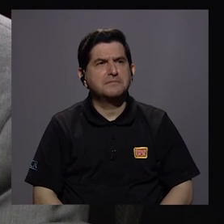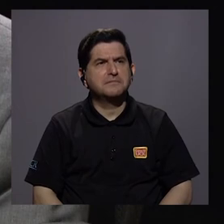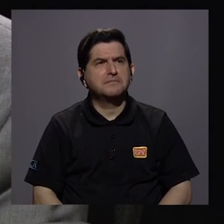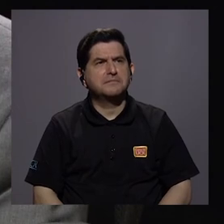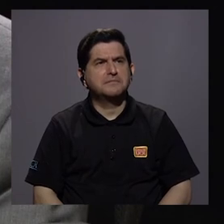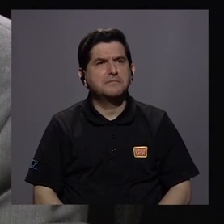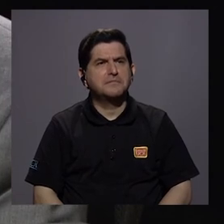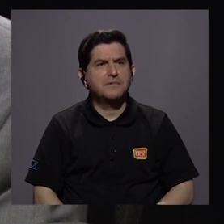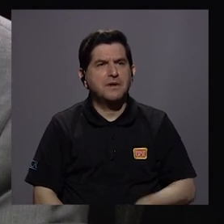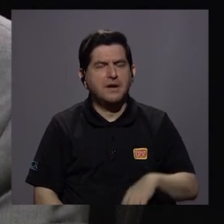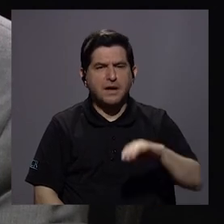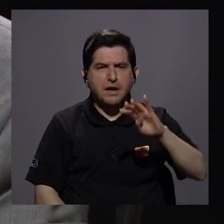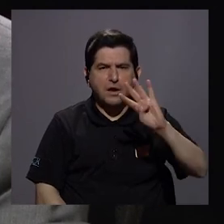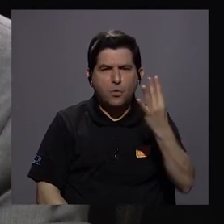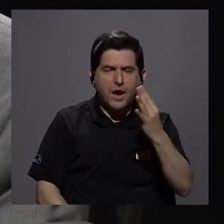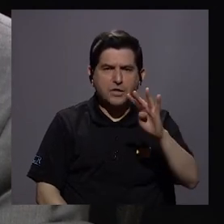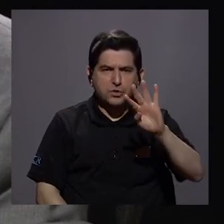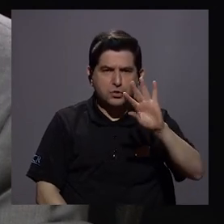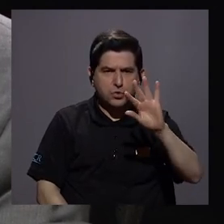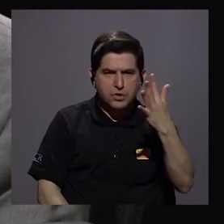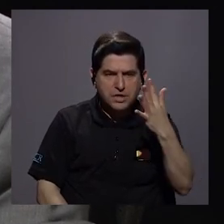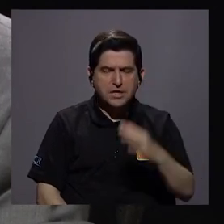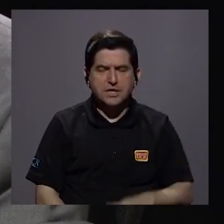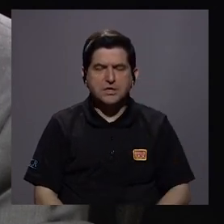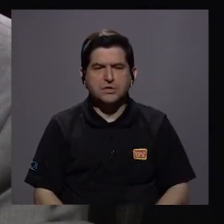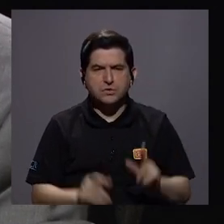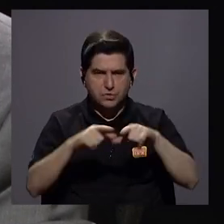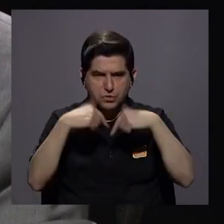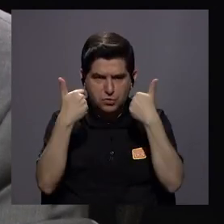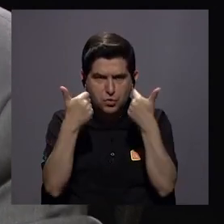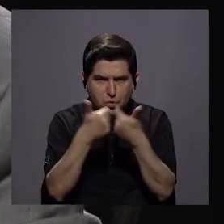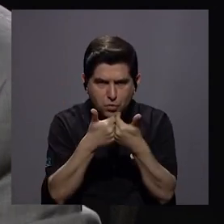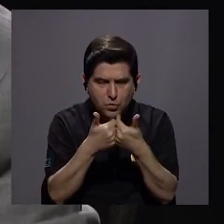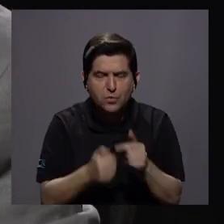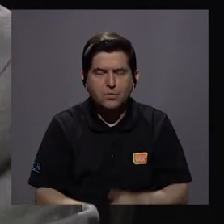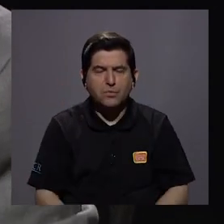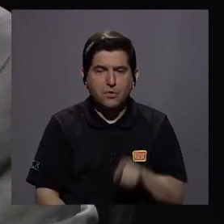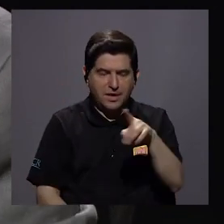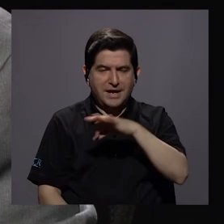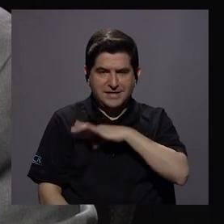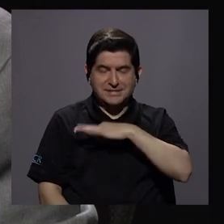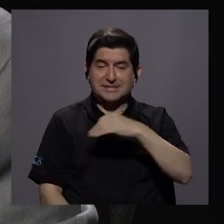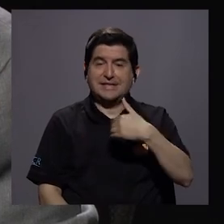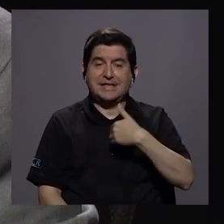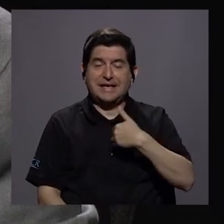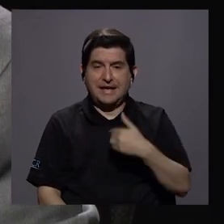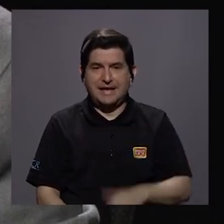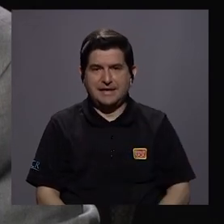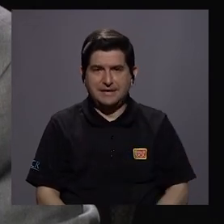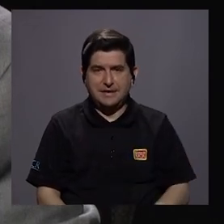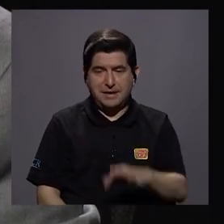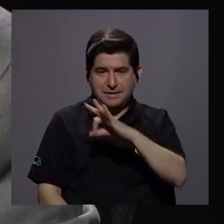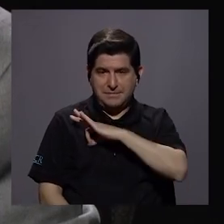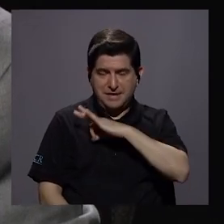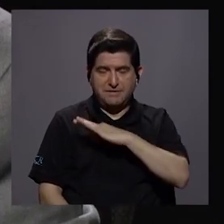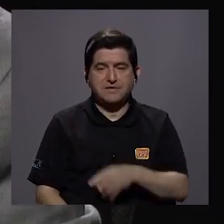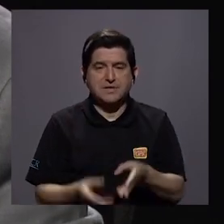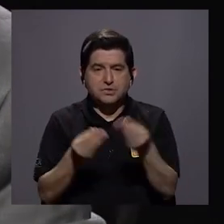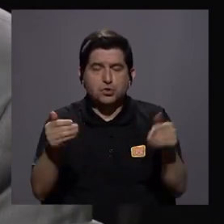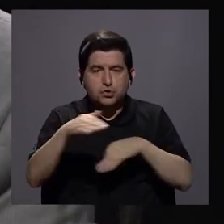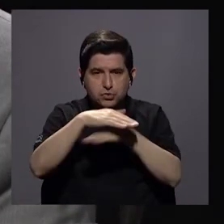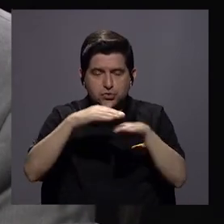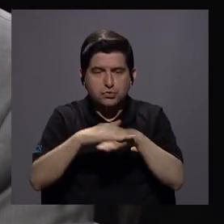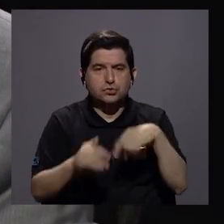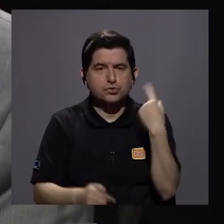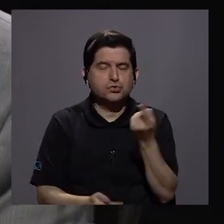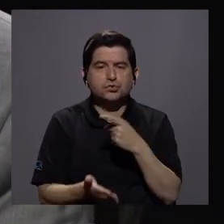el cuarto y el quinto quintil, que están recibiendo esos beneficios. Están recibiendo los beneficios de la canasta básica, es